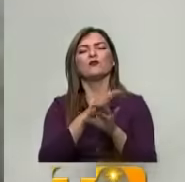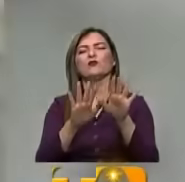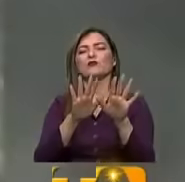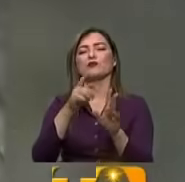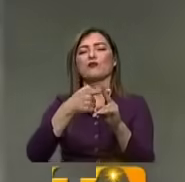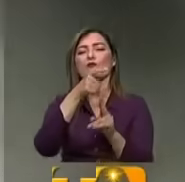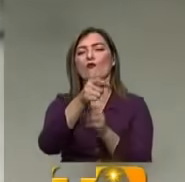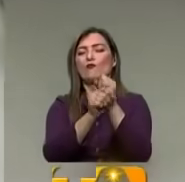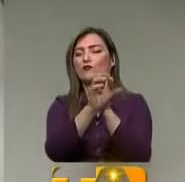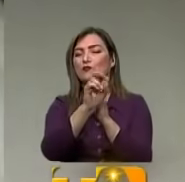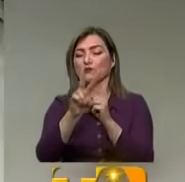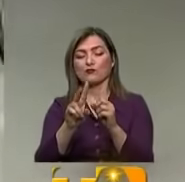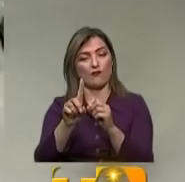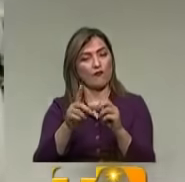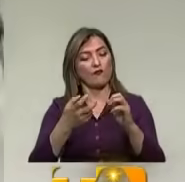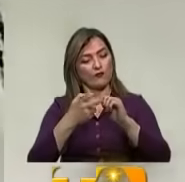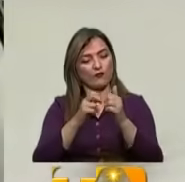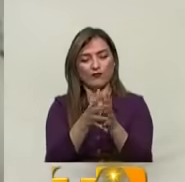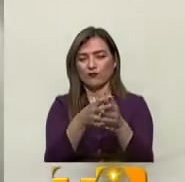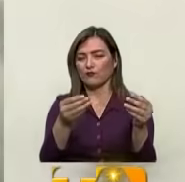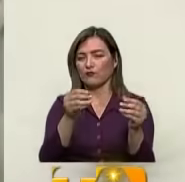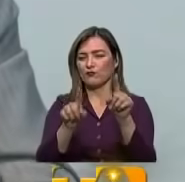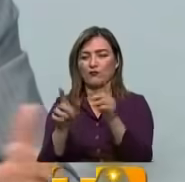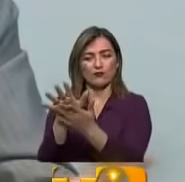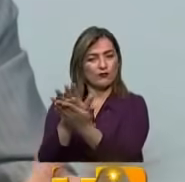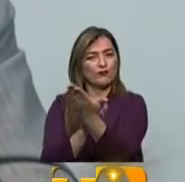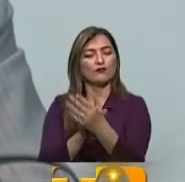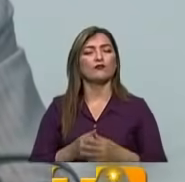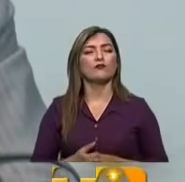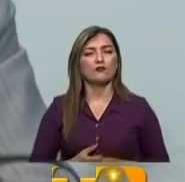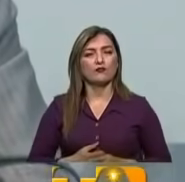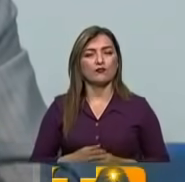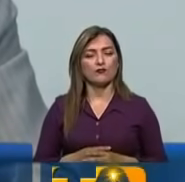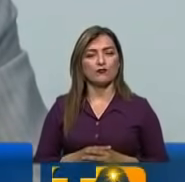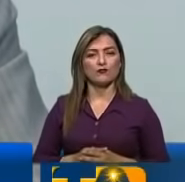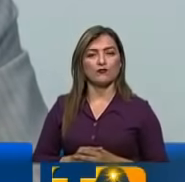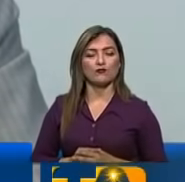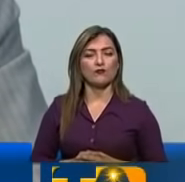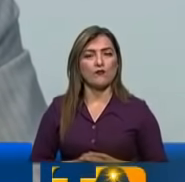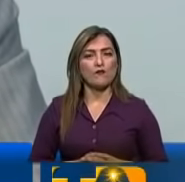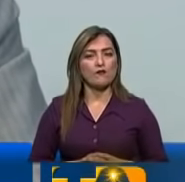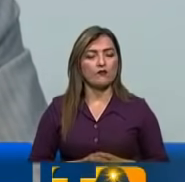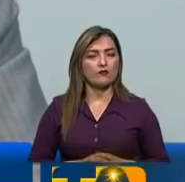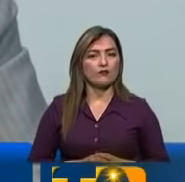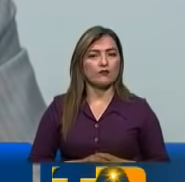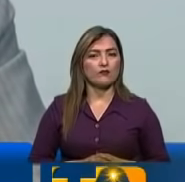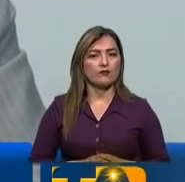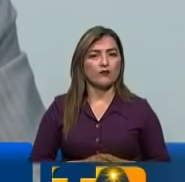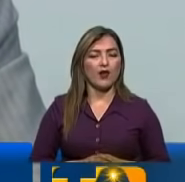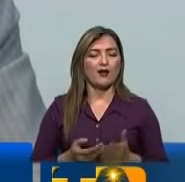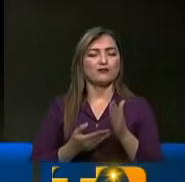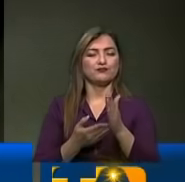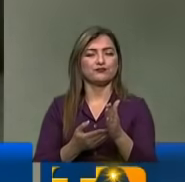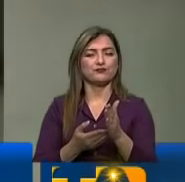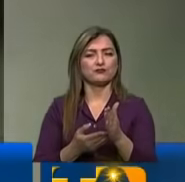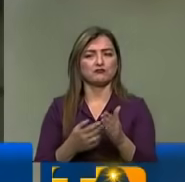se solucionen estos problemas con la ejecución de algunos proyectos. Para tener contratistas de conexiones no nos cruzamos